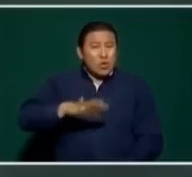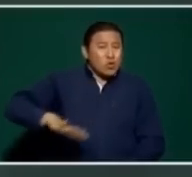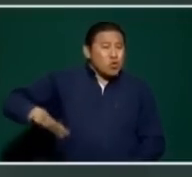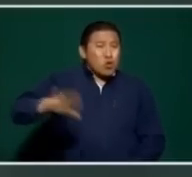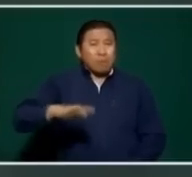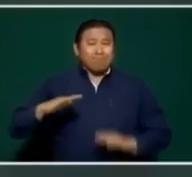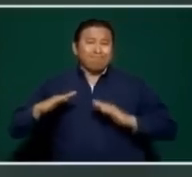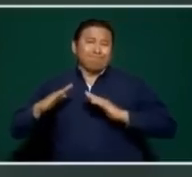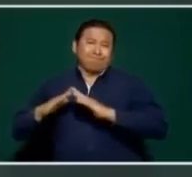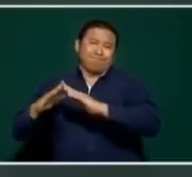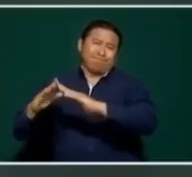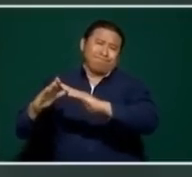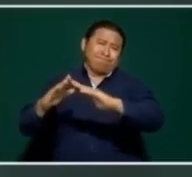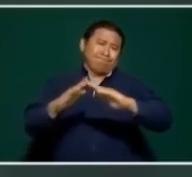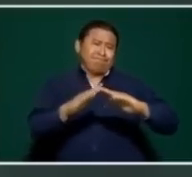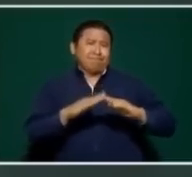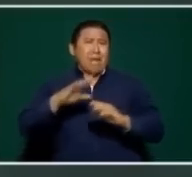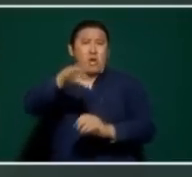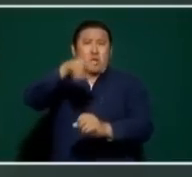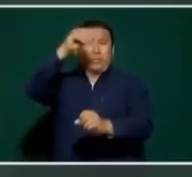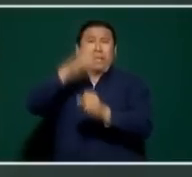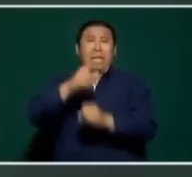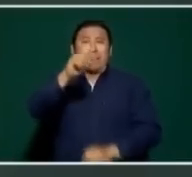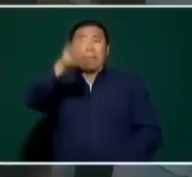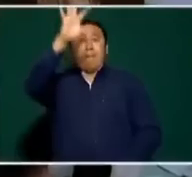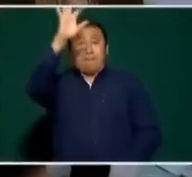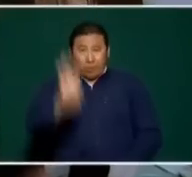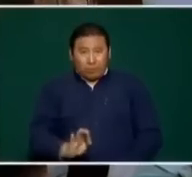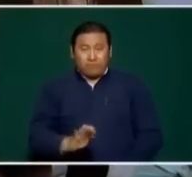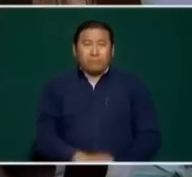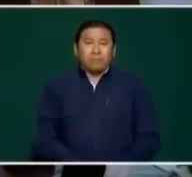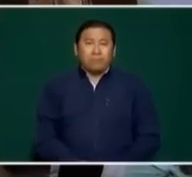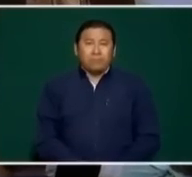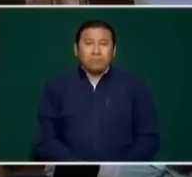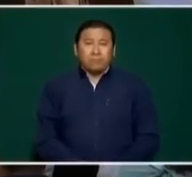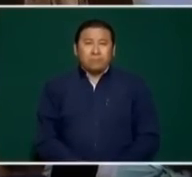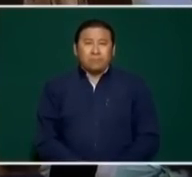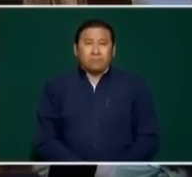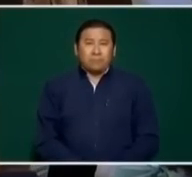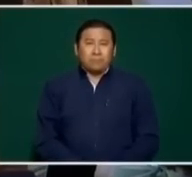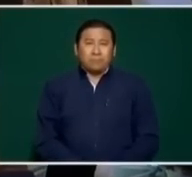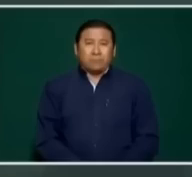hogares, ahí es 100%.